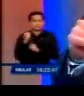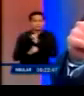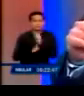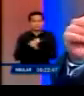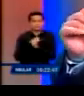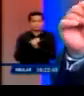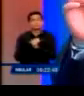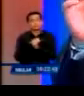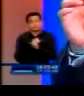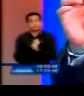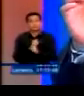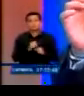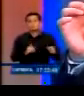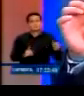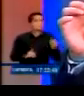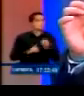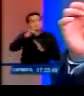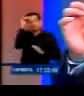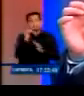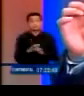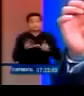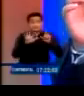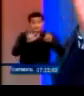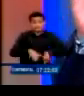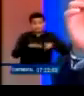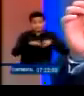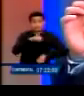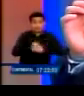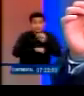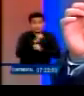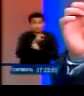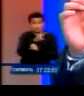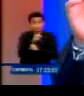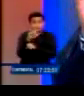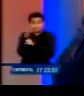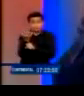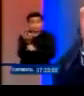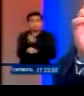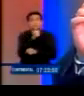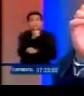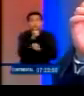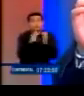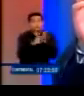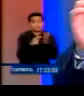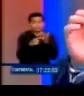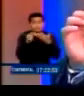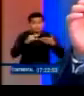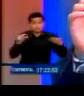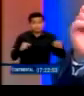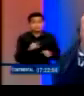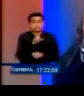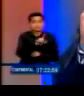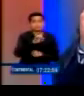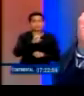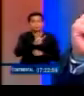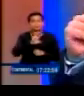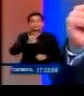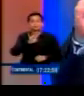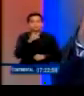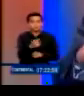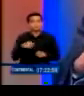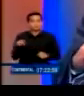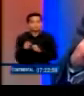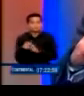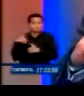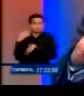años. Tanto es así que en los primeros 6 meses del 2014, el sector financiero privado generó de utilidad 148 millones.